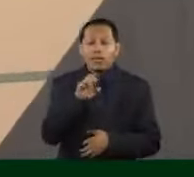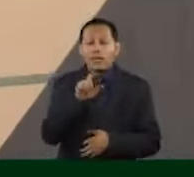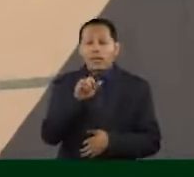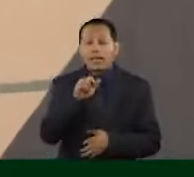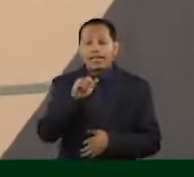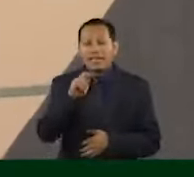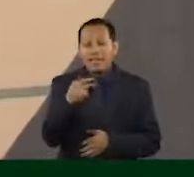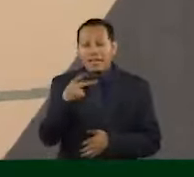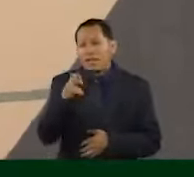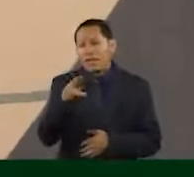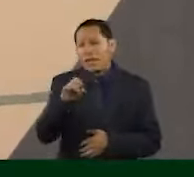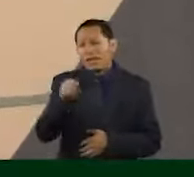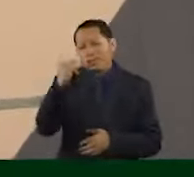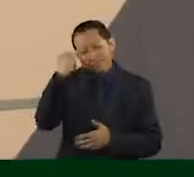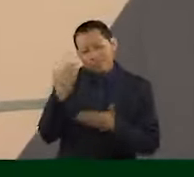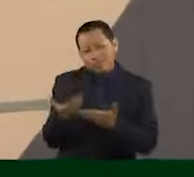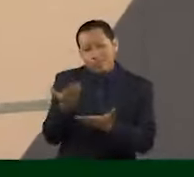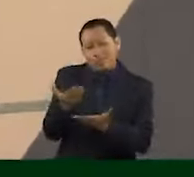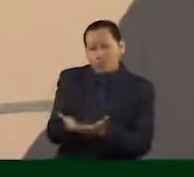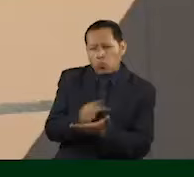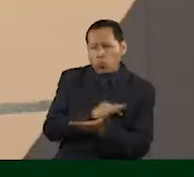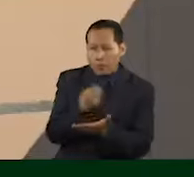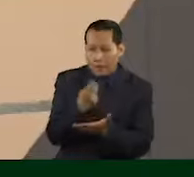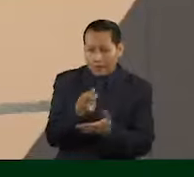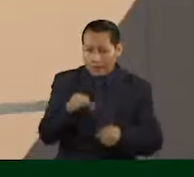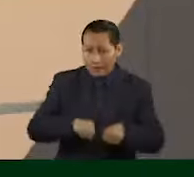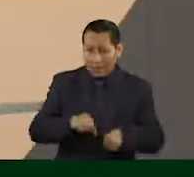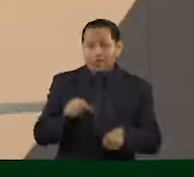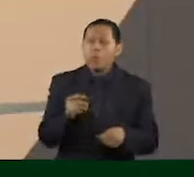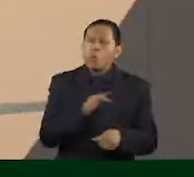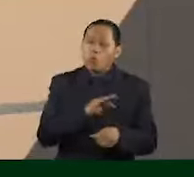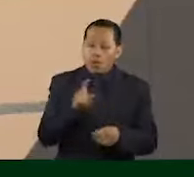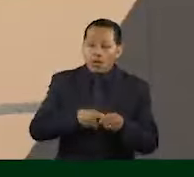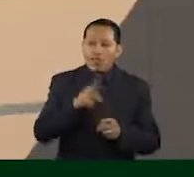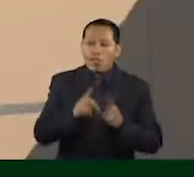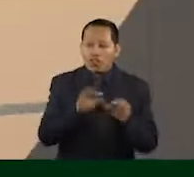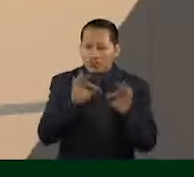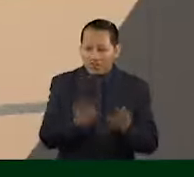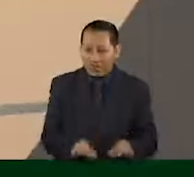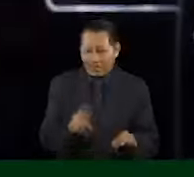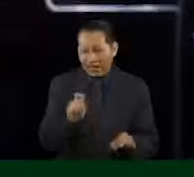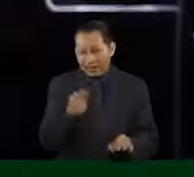una iniciativa para considerar a esta actividad como un deporte oficial. Vamos a ver de qué se trata.